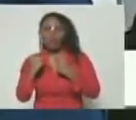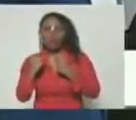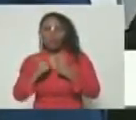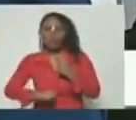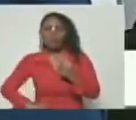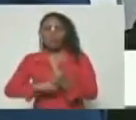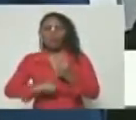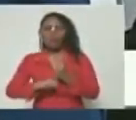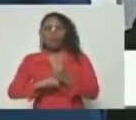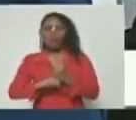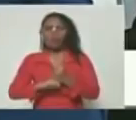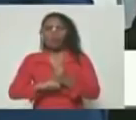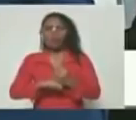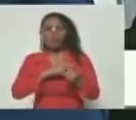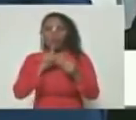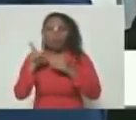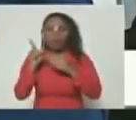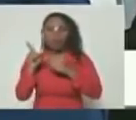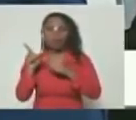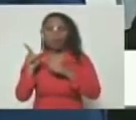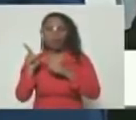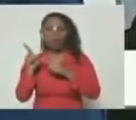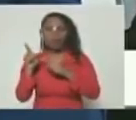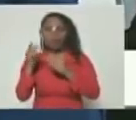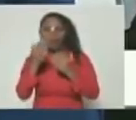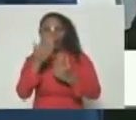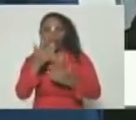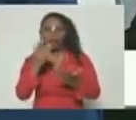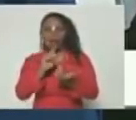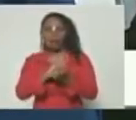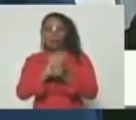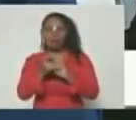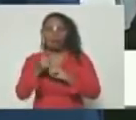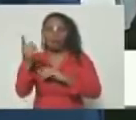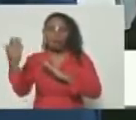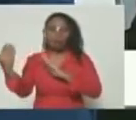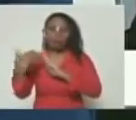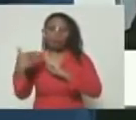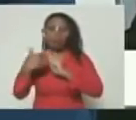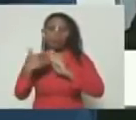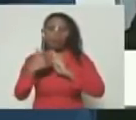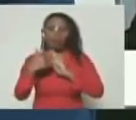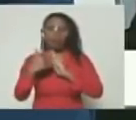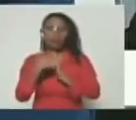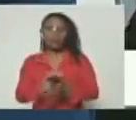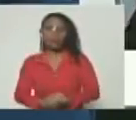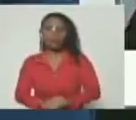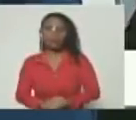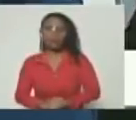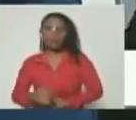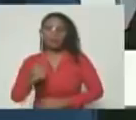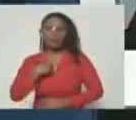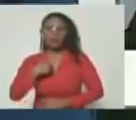N potencia, por esas contrario a benditas sanciones. Por eso yo digo, hay que levantar estas